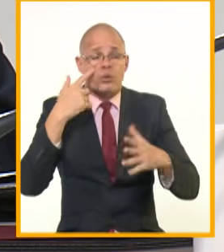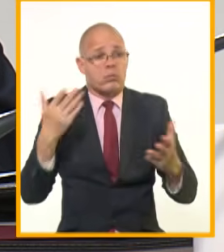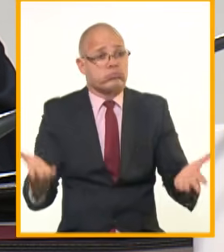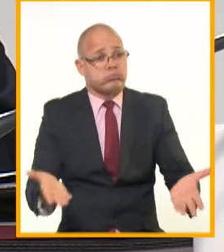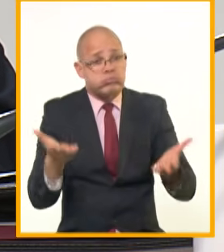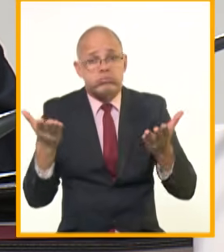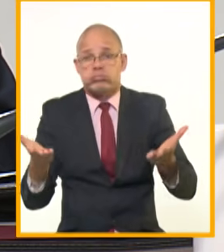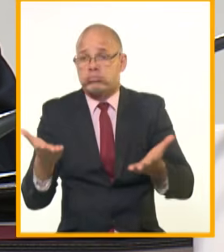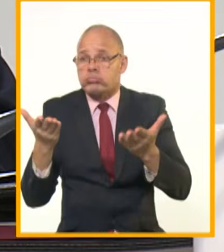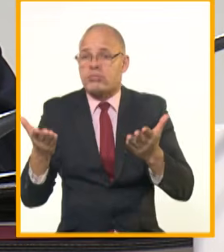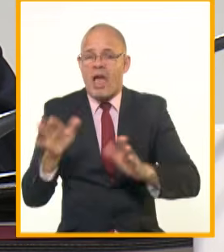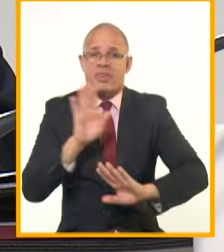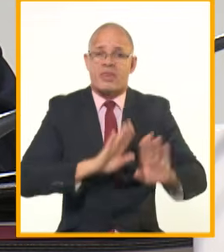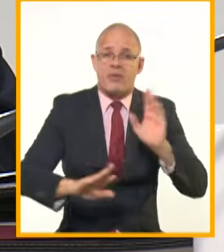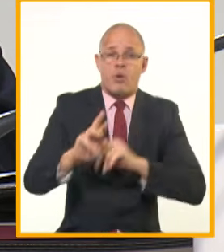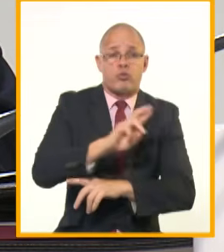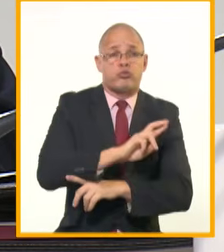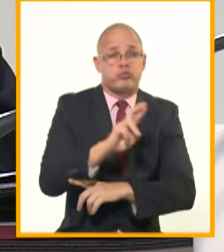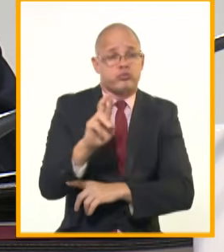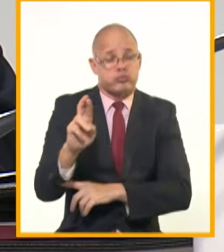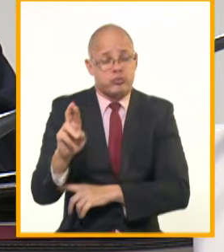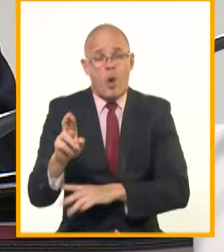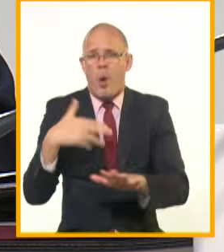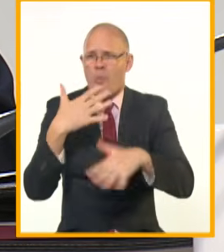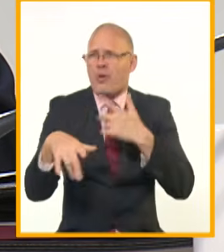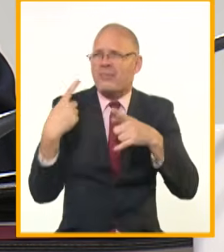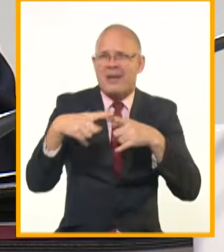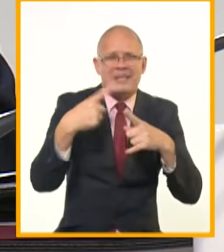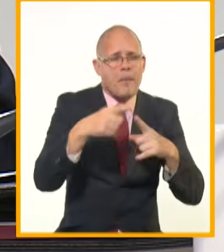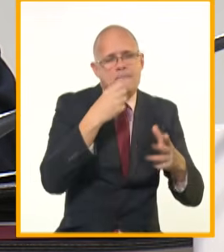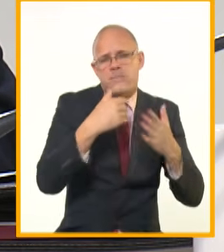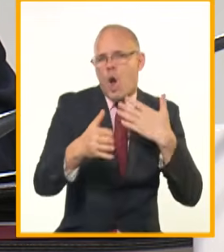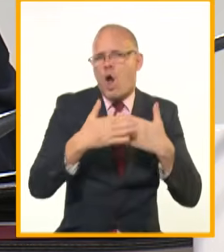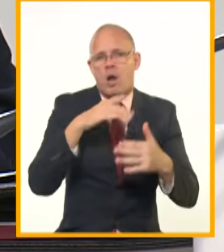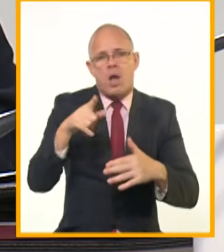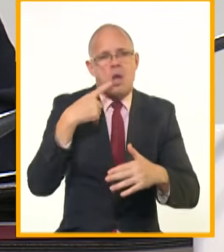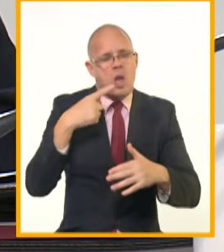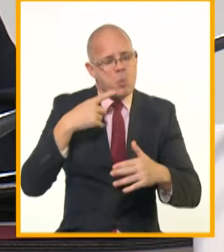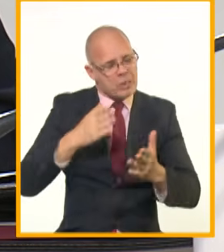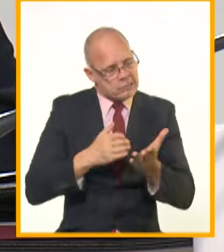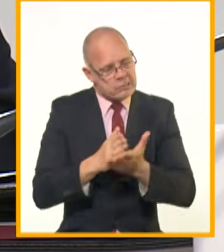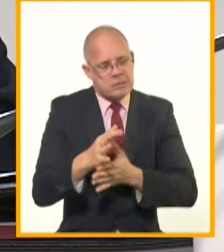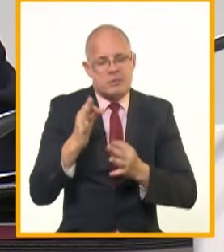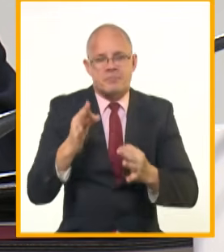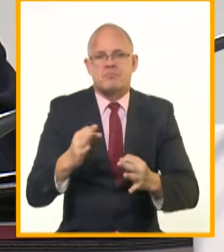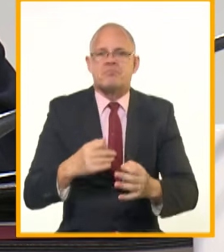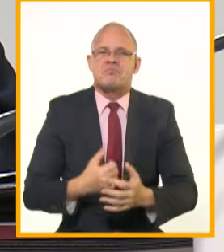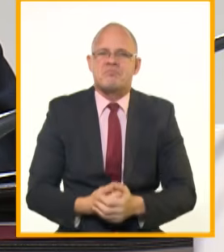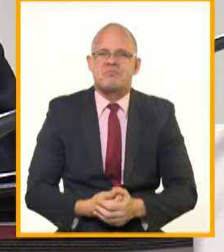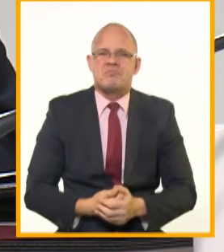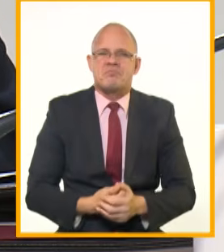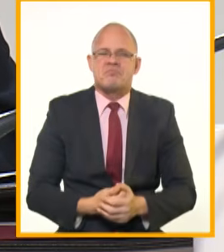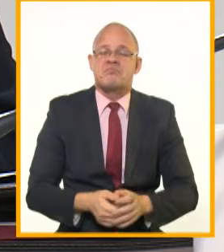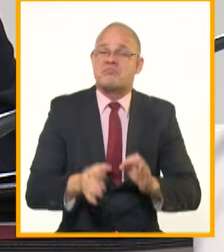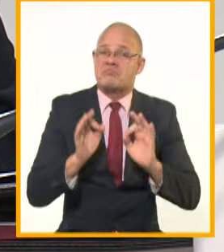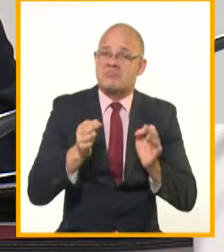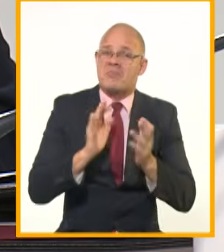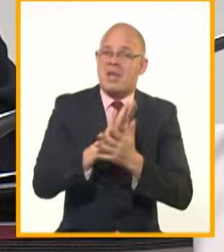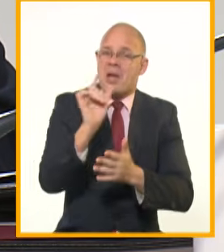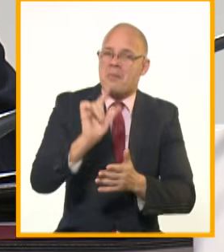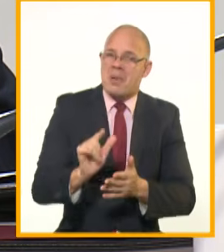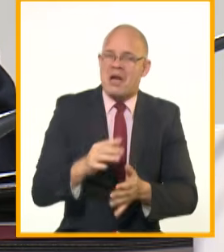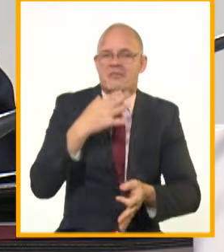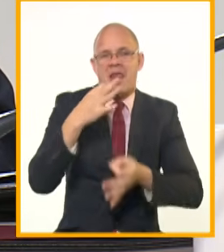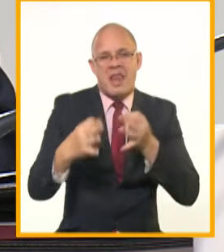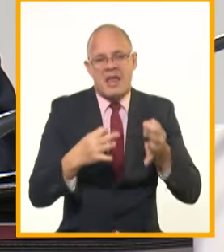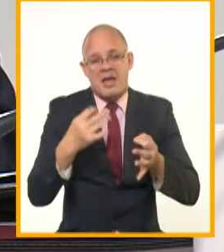los días en medio de tantas dificultades, pero con esa convicción de victoria de la que hablaba su gobernador. De Mayabeque, pues hemos hablado